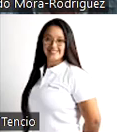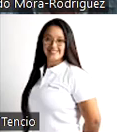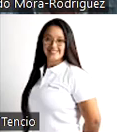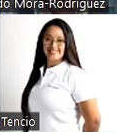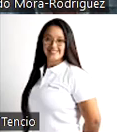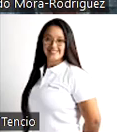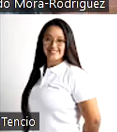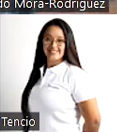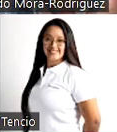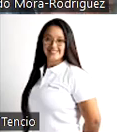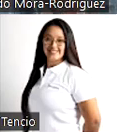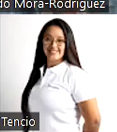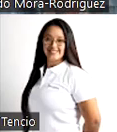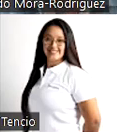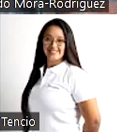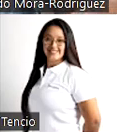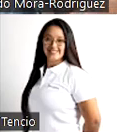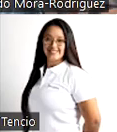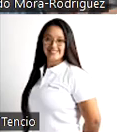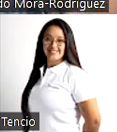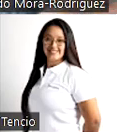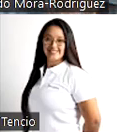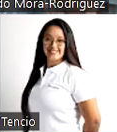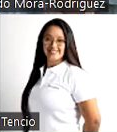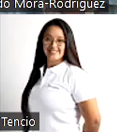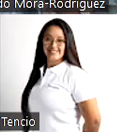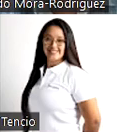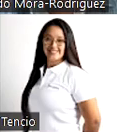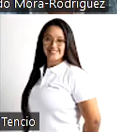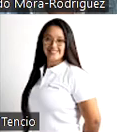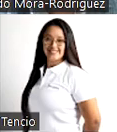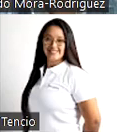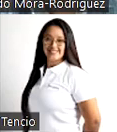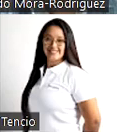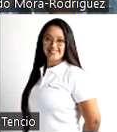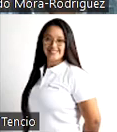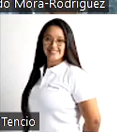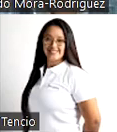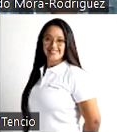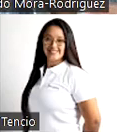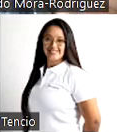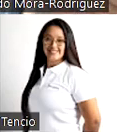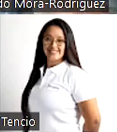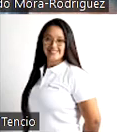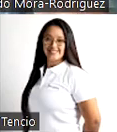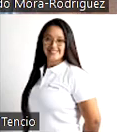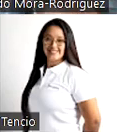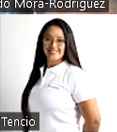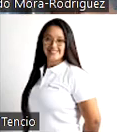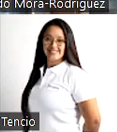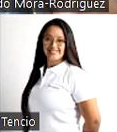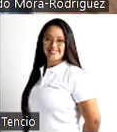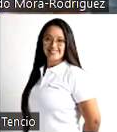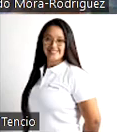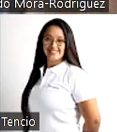Costa Rica y con expertices, digamos, diferentes en términos de las agendas de acción climática, impactando en